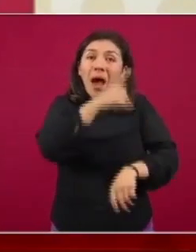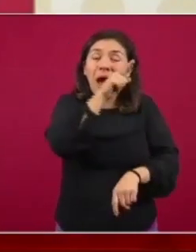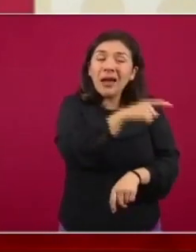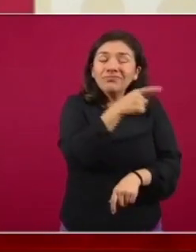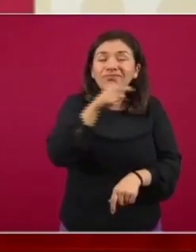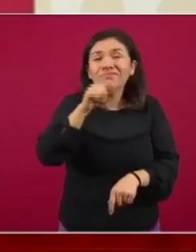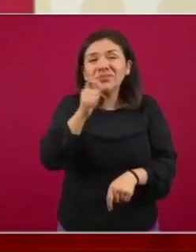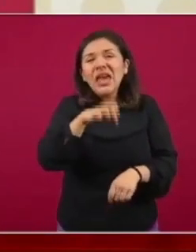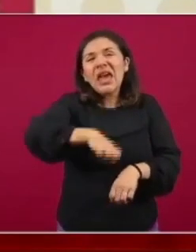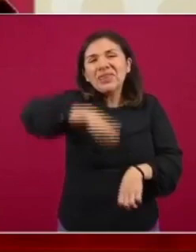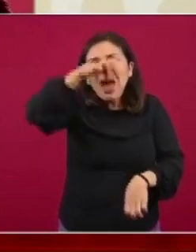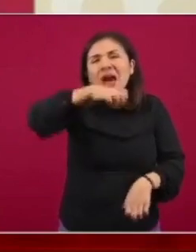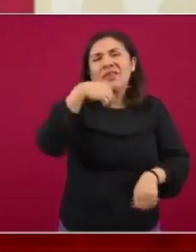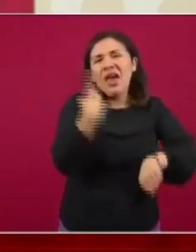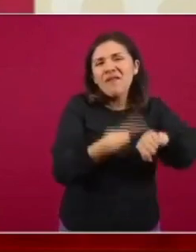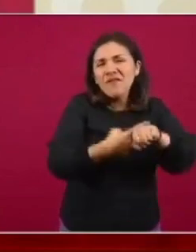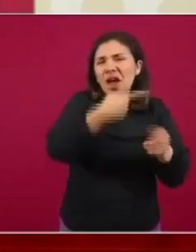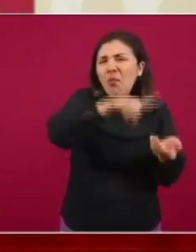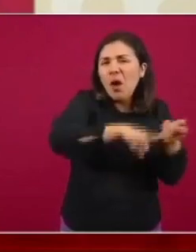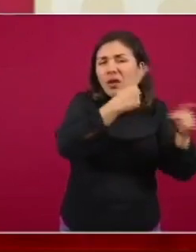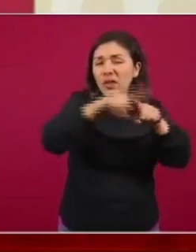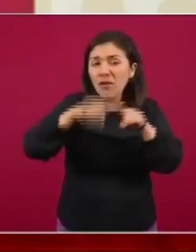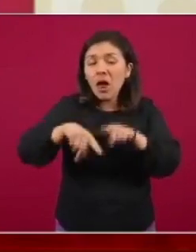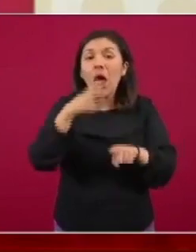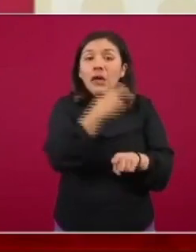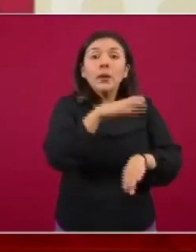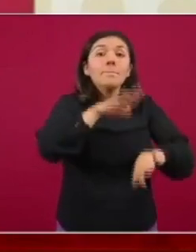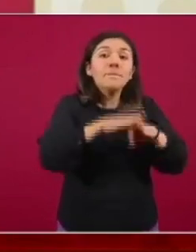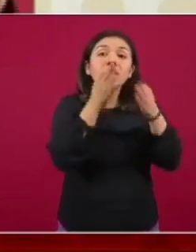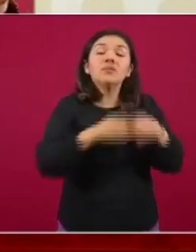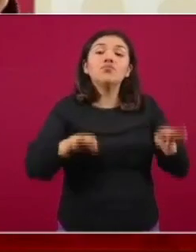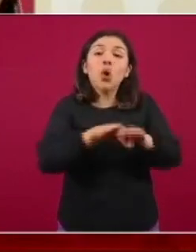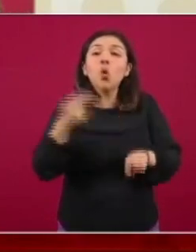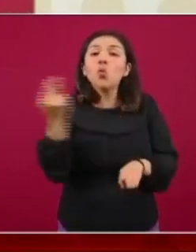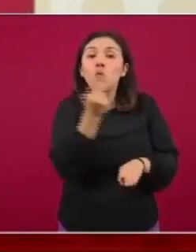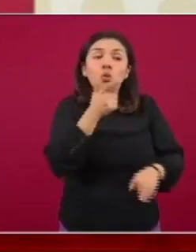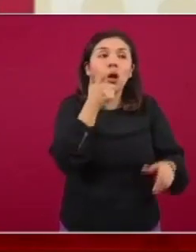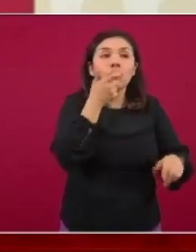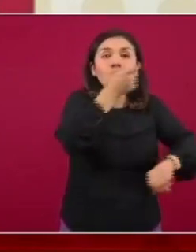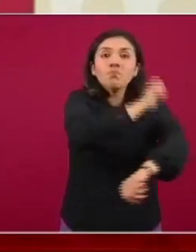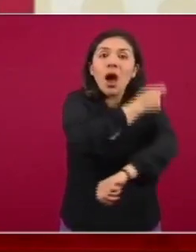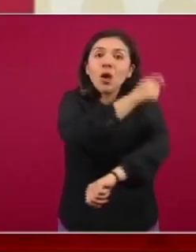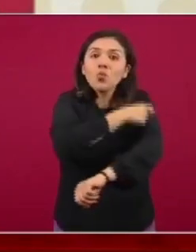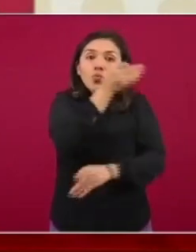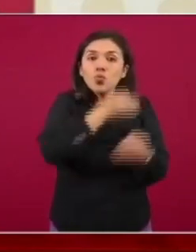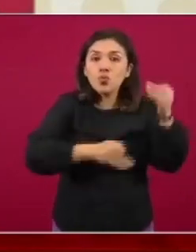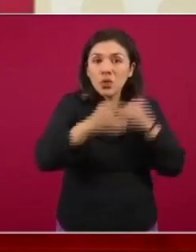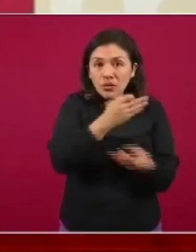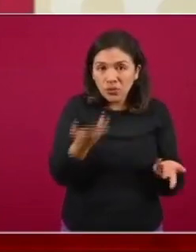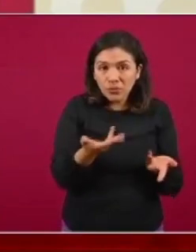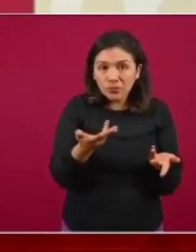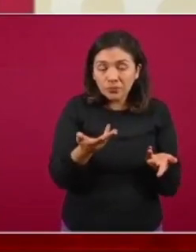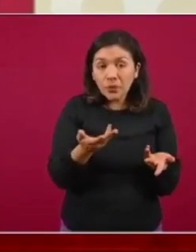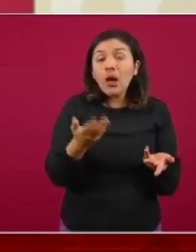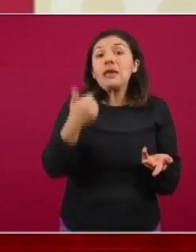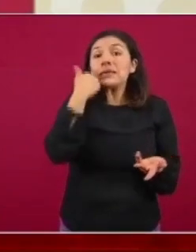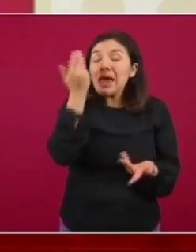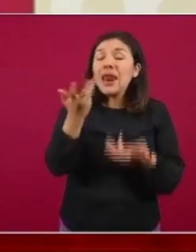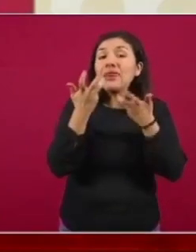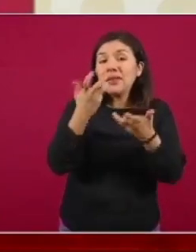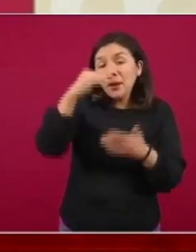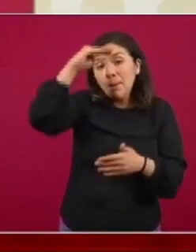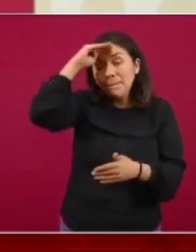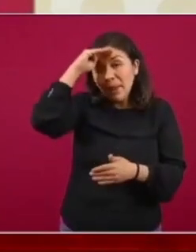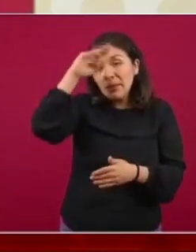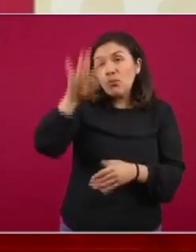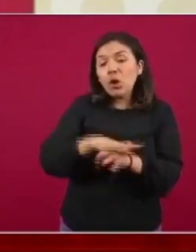influenza, ¿no? Por eso no está dirigida a la población universal, porque no hay la aspiración de detener la transmisión. Lo que está la aspiración,